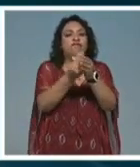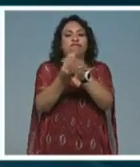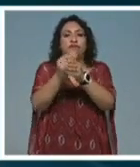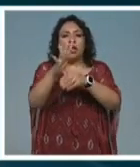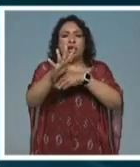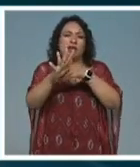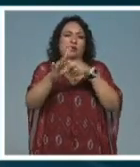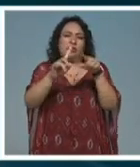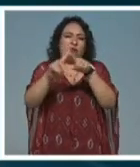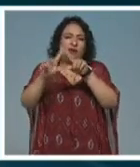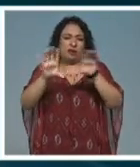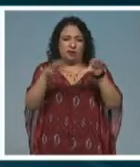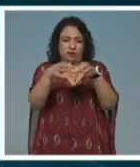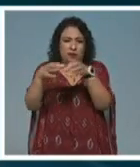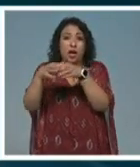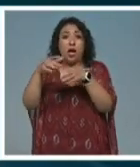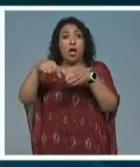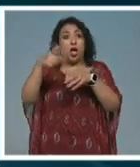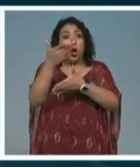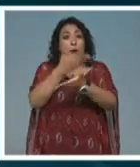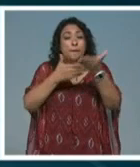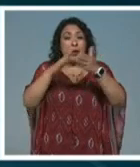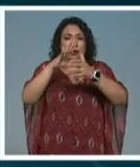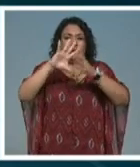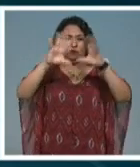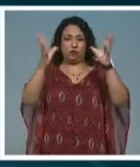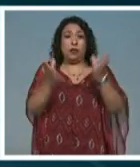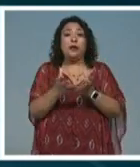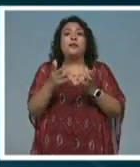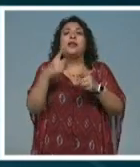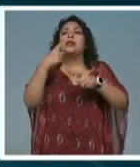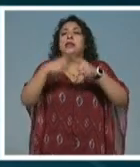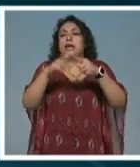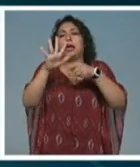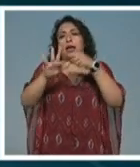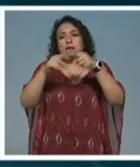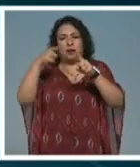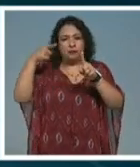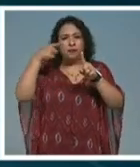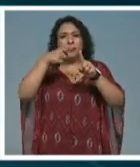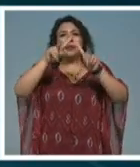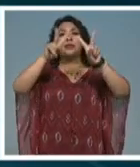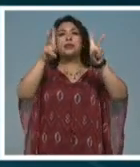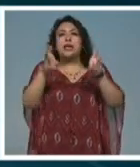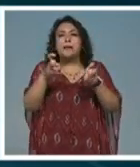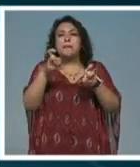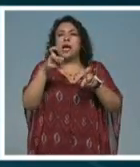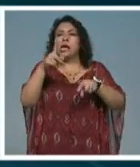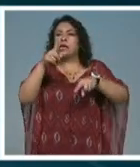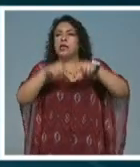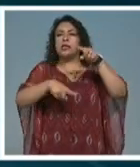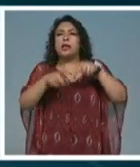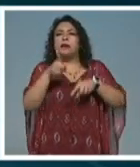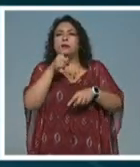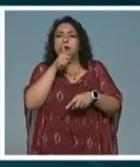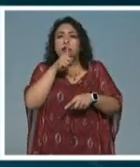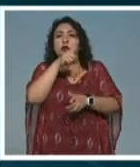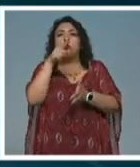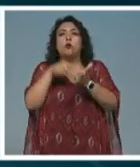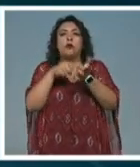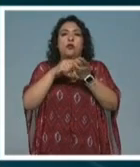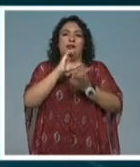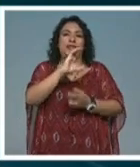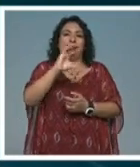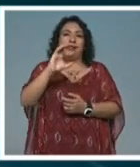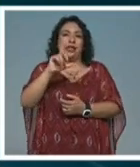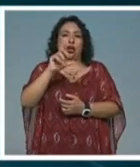que compartimos este planeta. Los animales son precisamente el foco de la exposición Revocar el silencio, que ofrece el complejo cultural Los